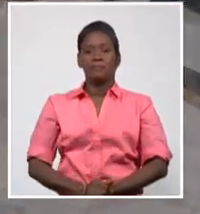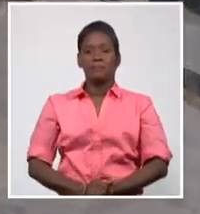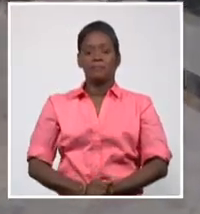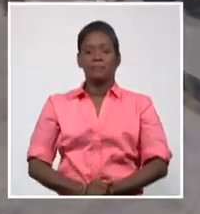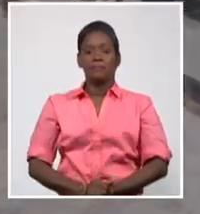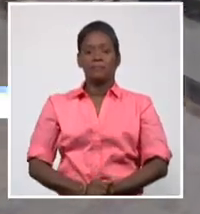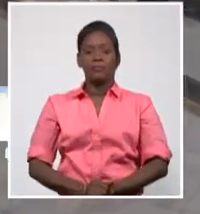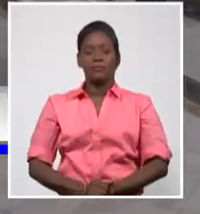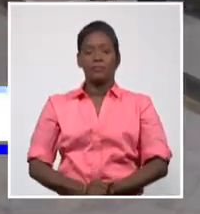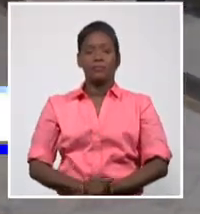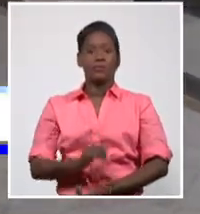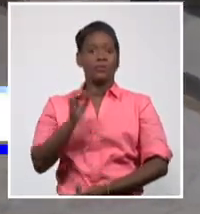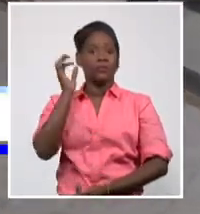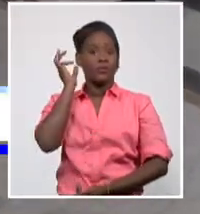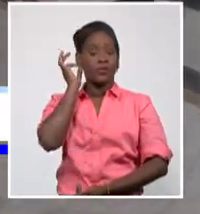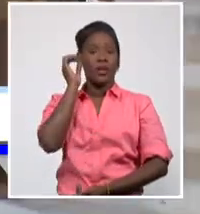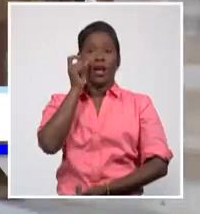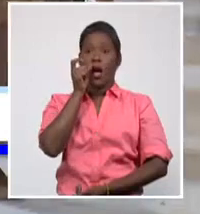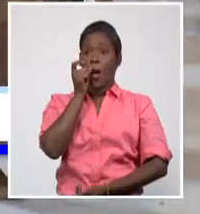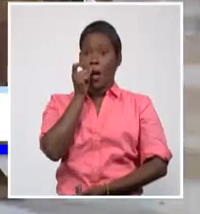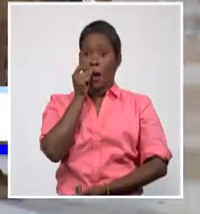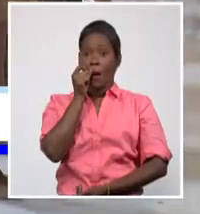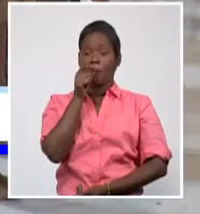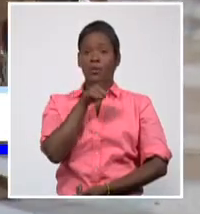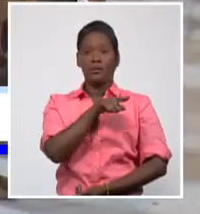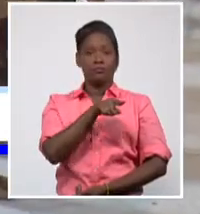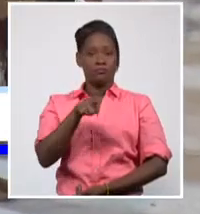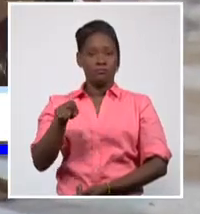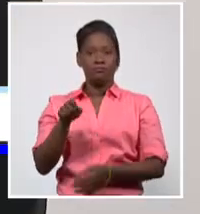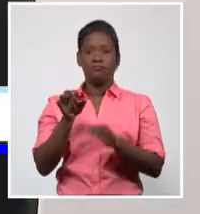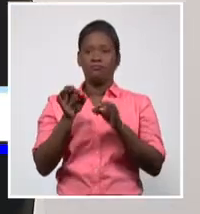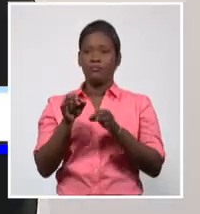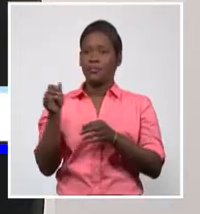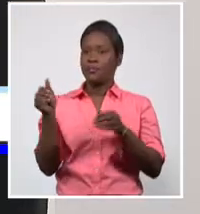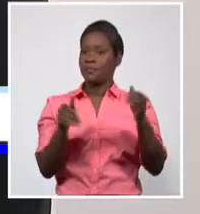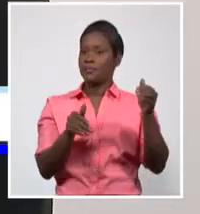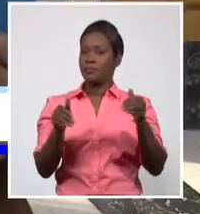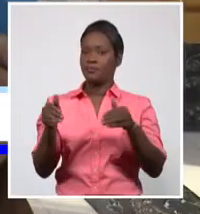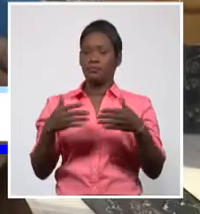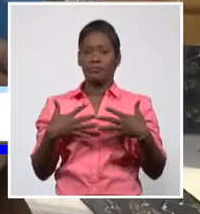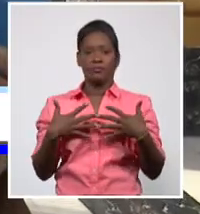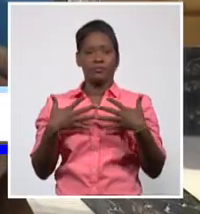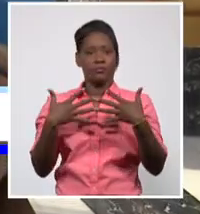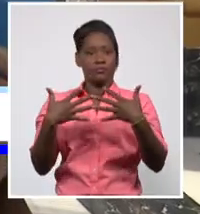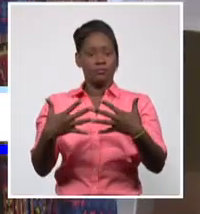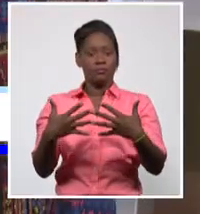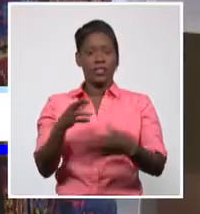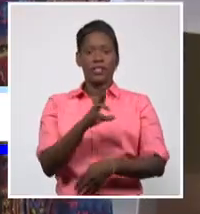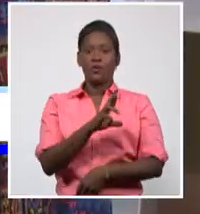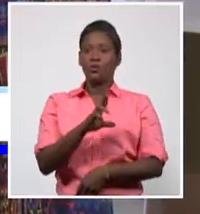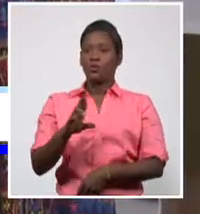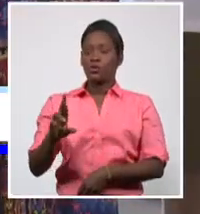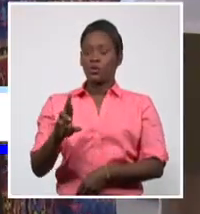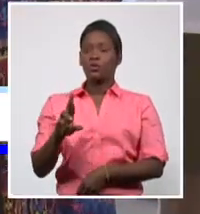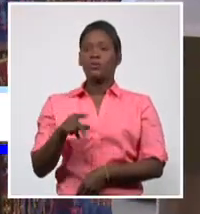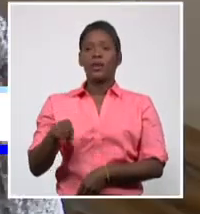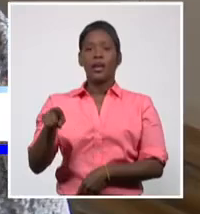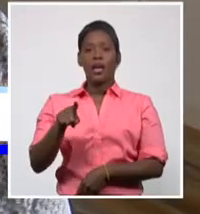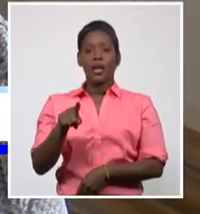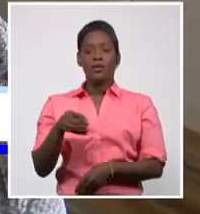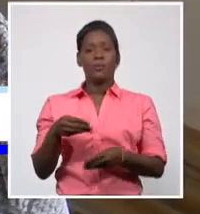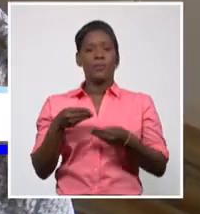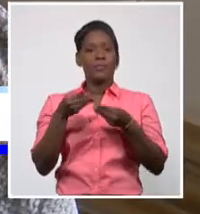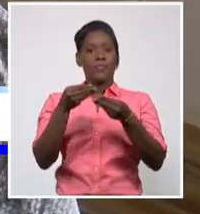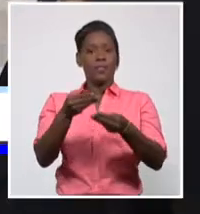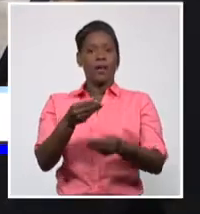Mujeres y hombres que son ejemplos de cubanía y han enaltecido y enaltecen cada día la obra de la revolución fueron condecorados en